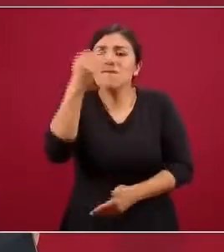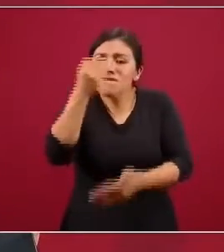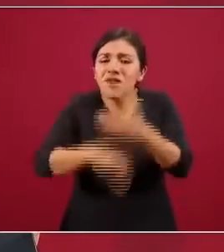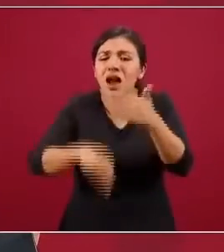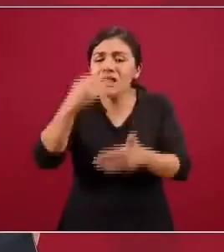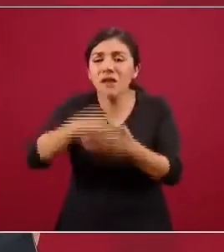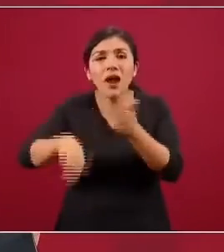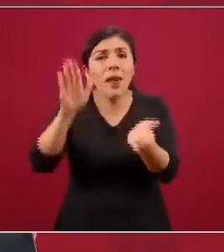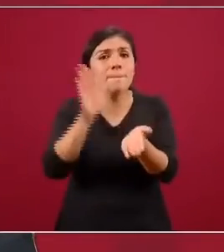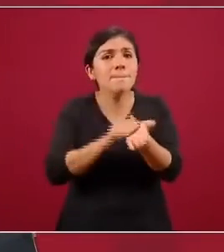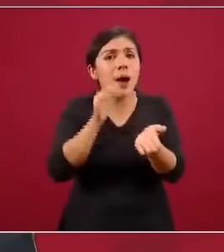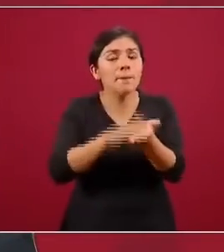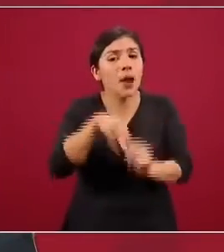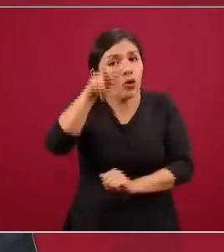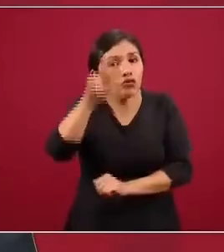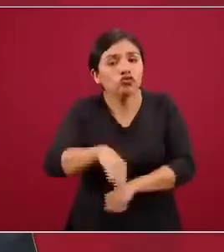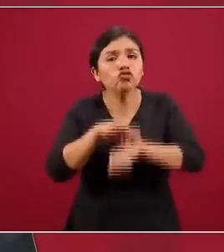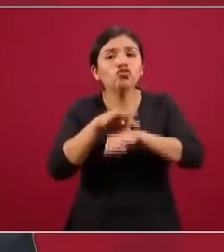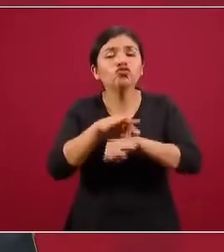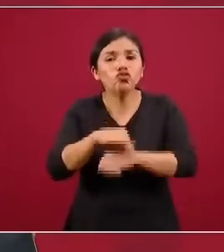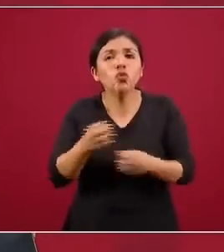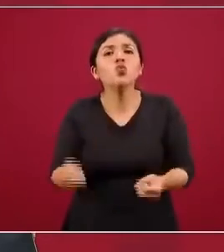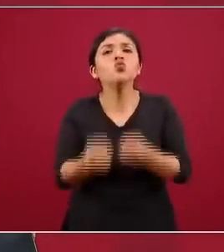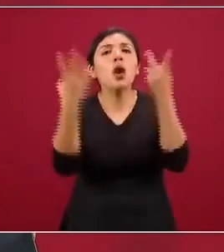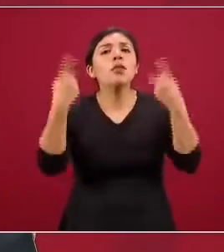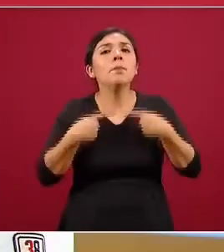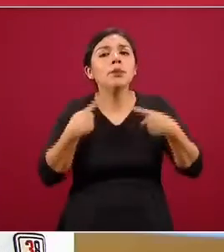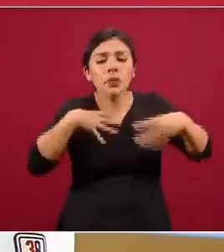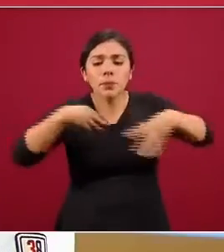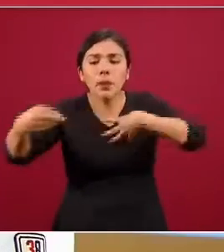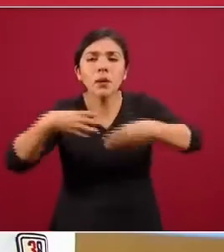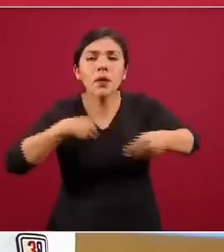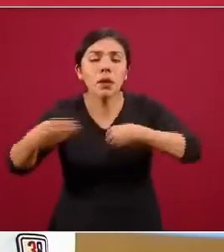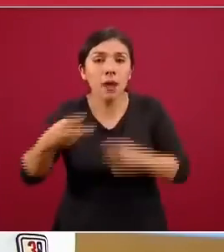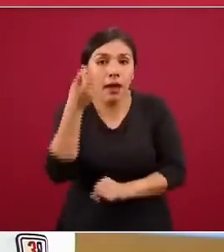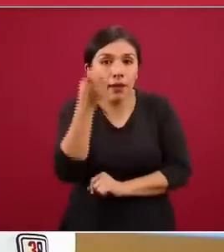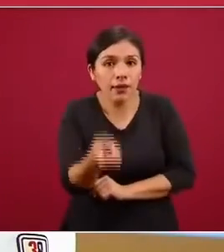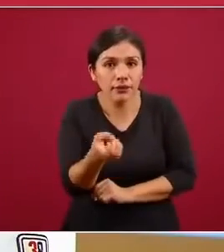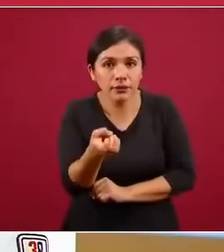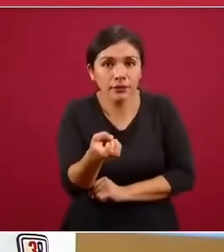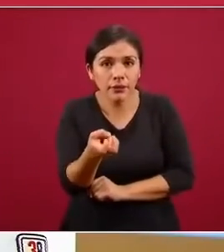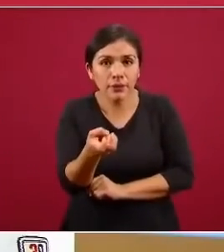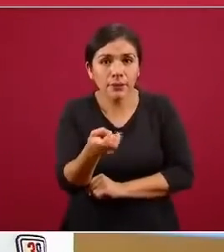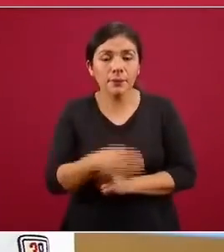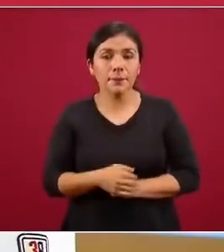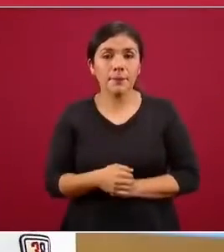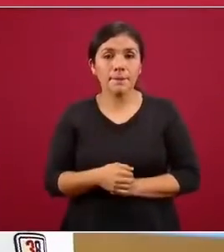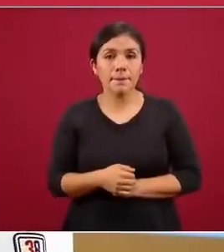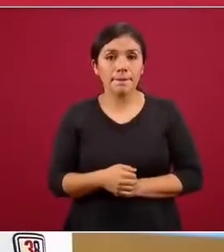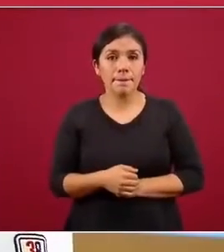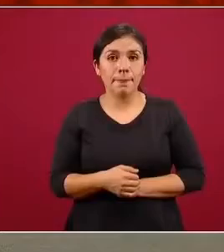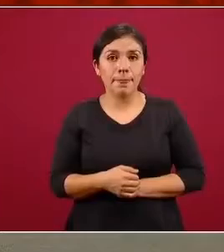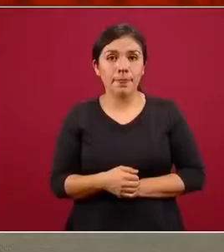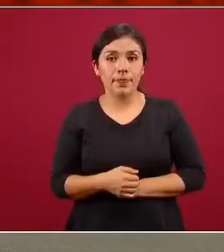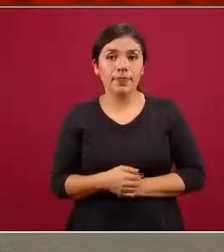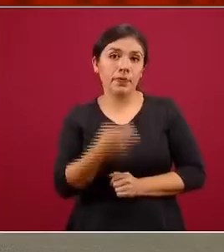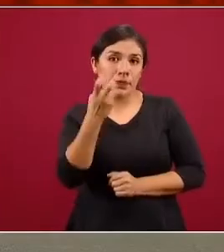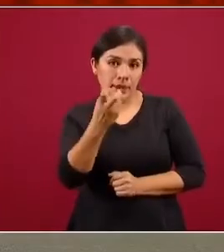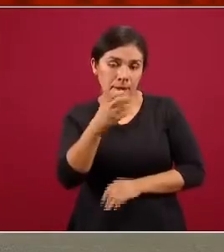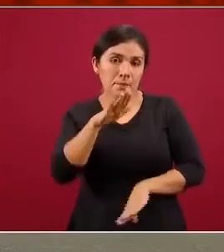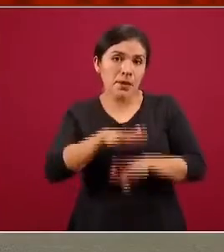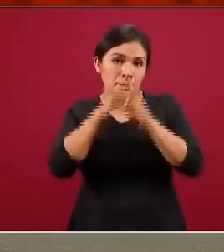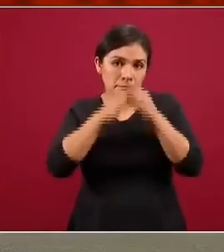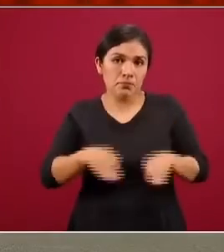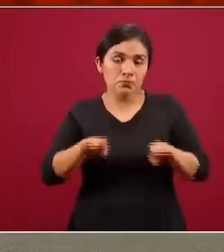sin documentar el verdadero tamaño de la epidemia. ¿Sí? Entonces, esta es la idea que